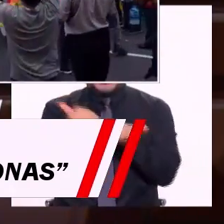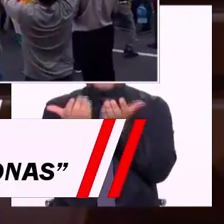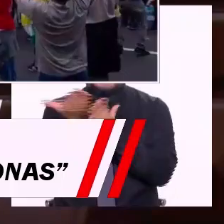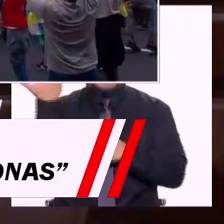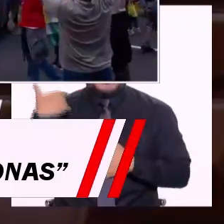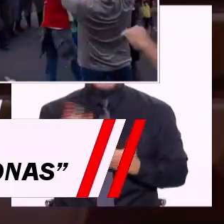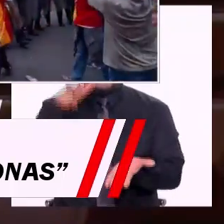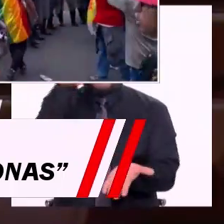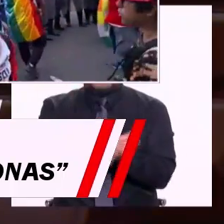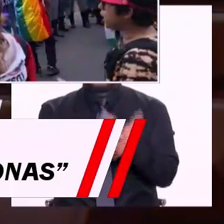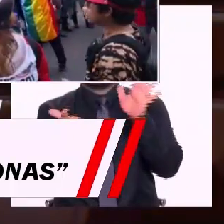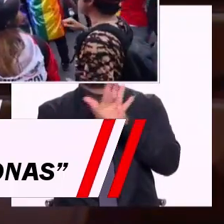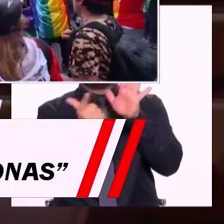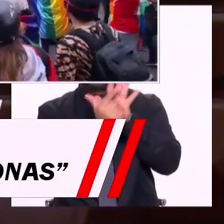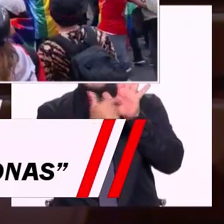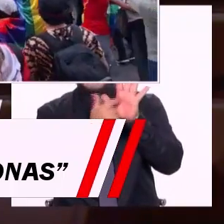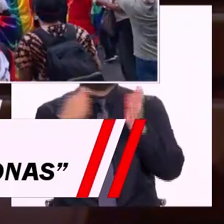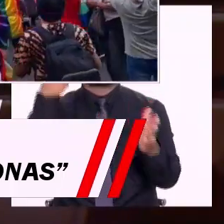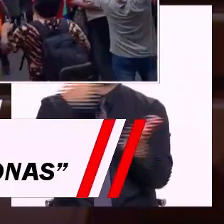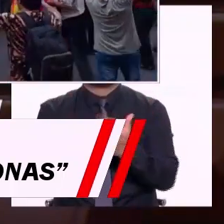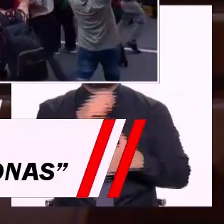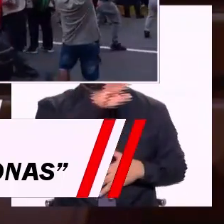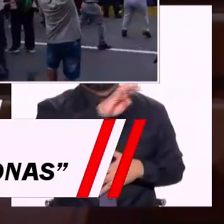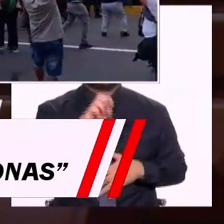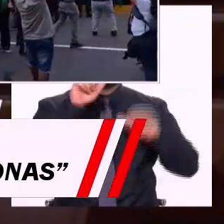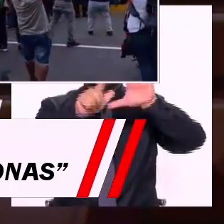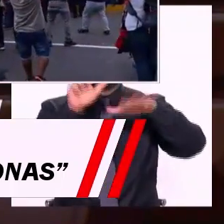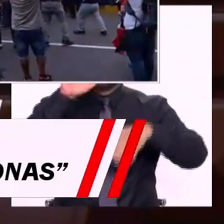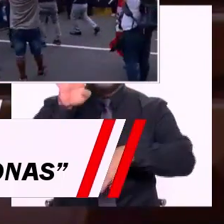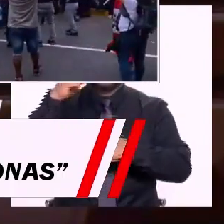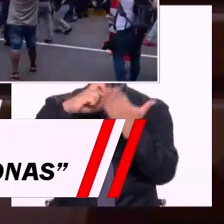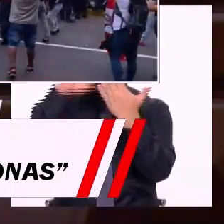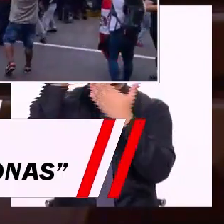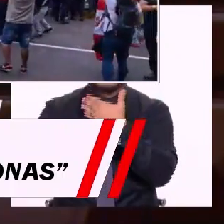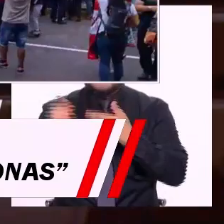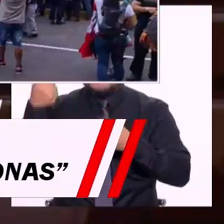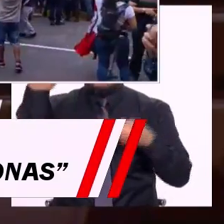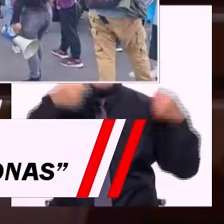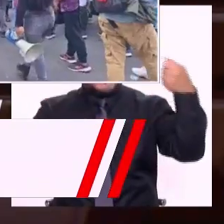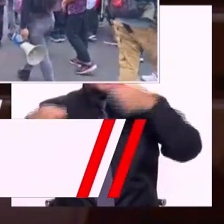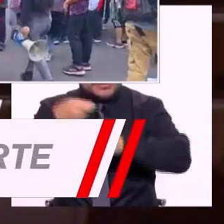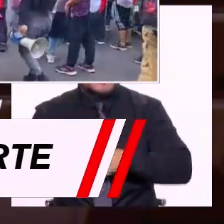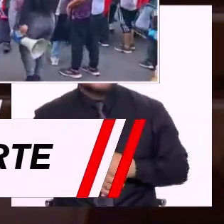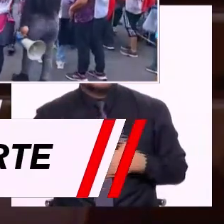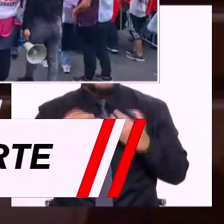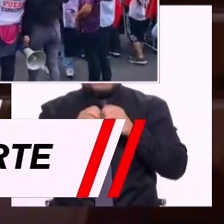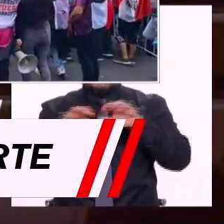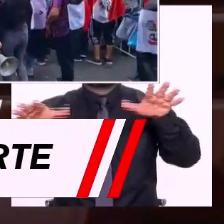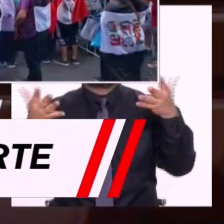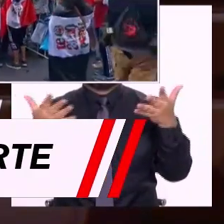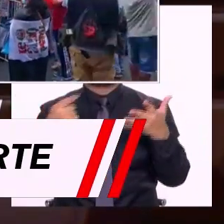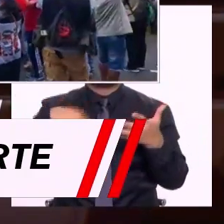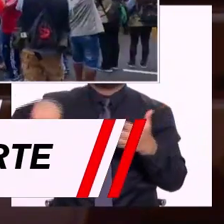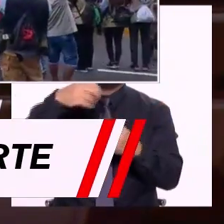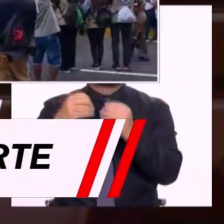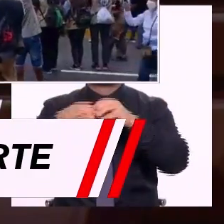474 proyectos de inversiones de optimización, ampliación marginal, reposición y rehabilitación, con un